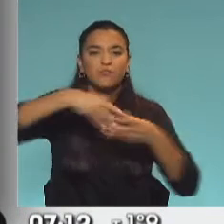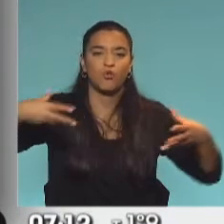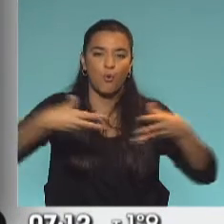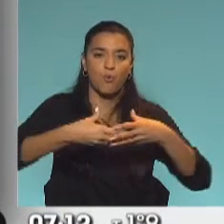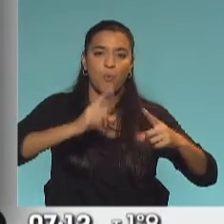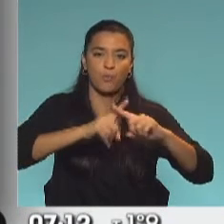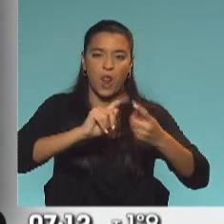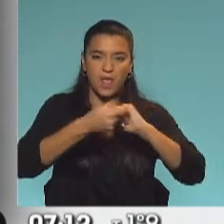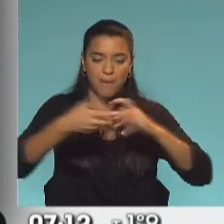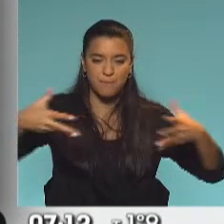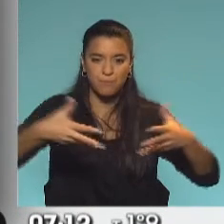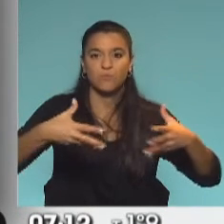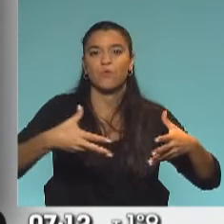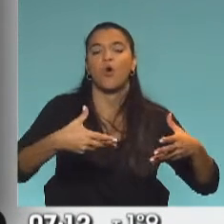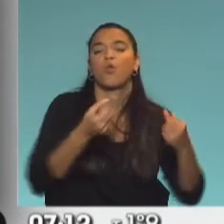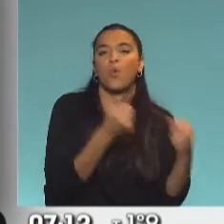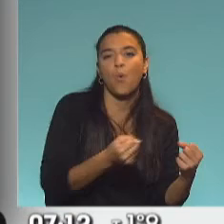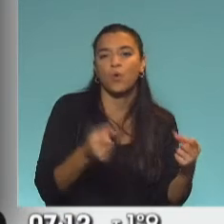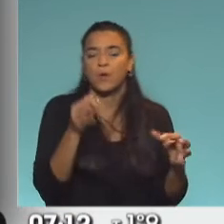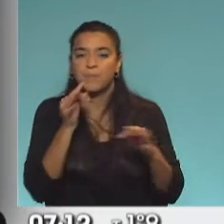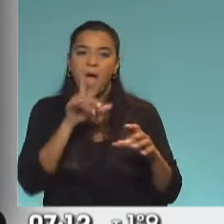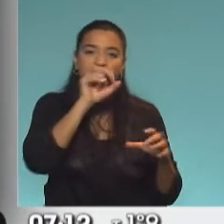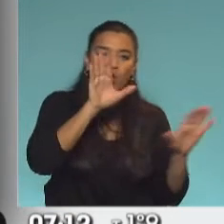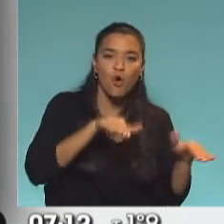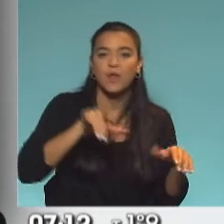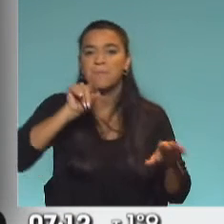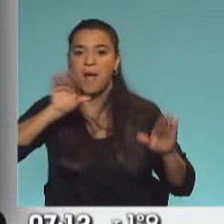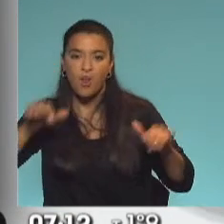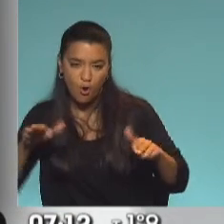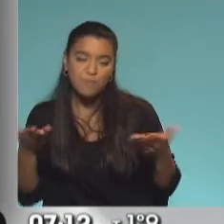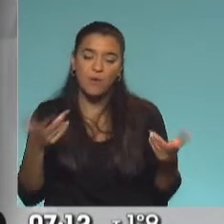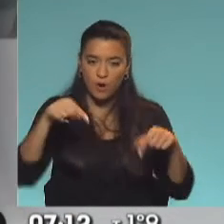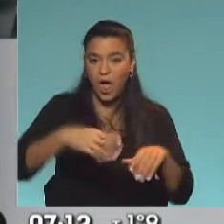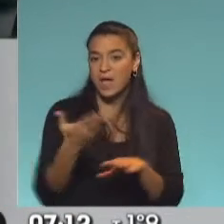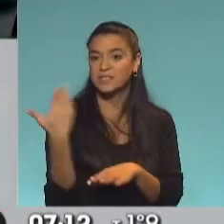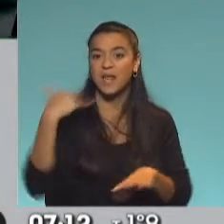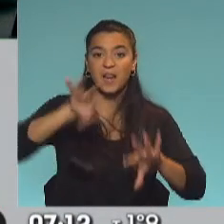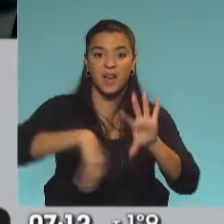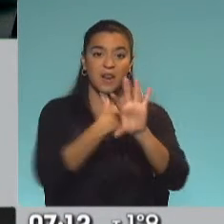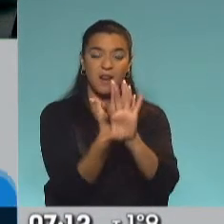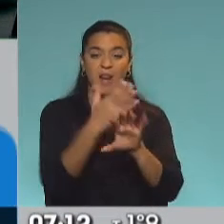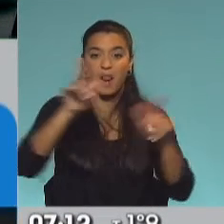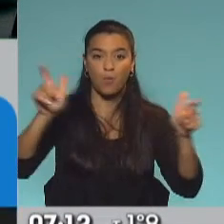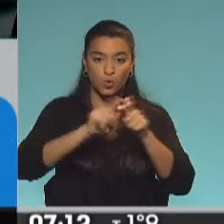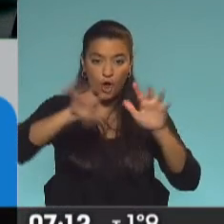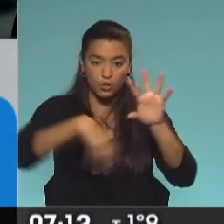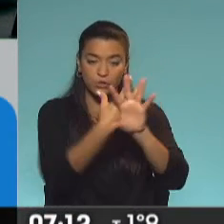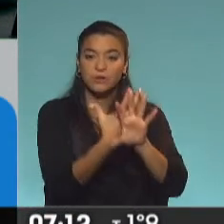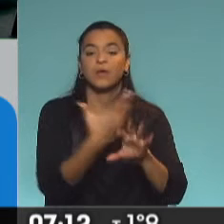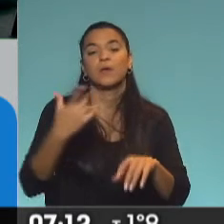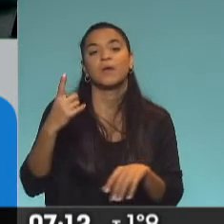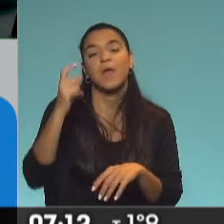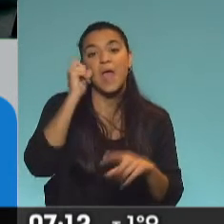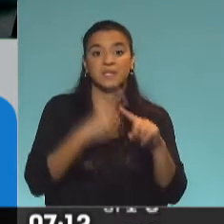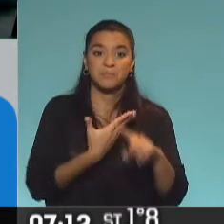hay entre duros y dialoguistas, halcones y palomas. Bueno, ayer hubo una reunión virtual encabezada por el expresidente